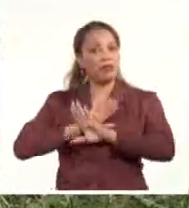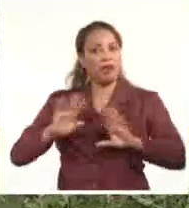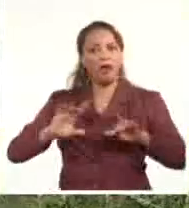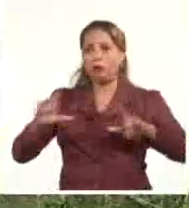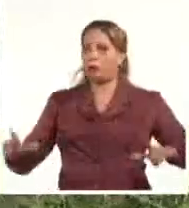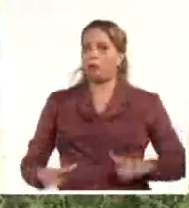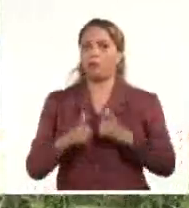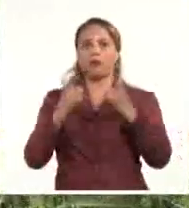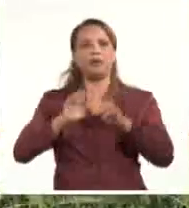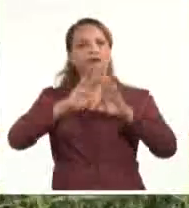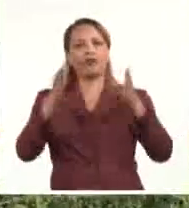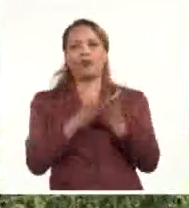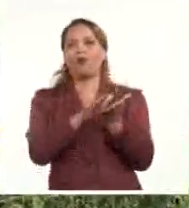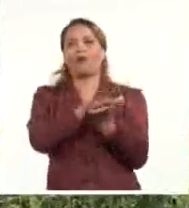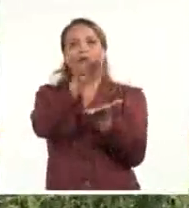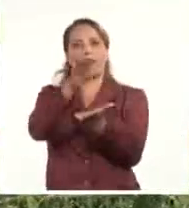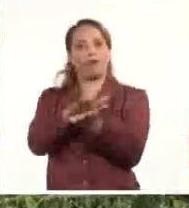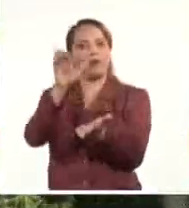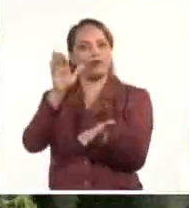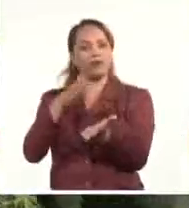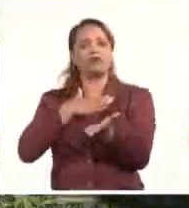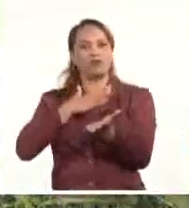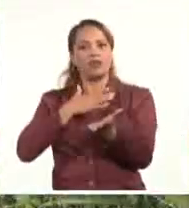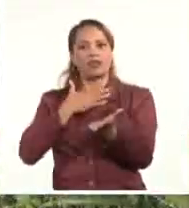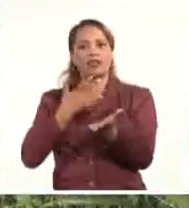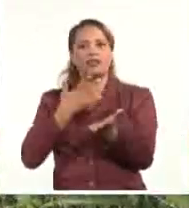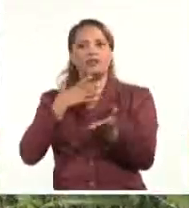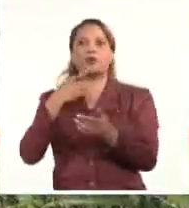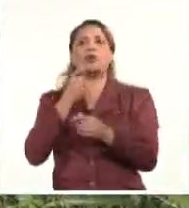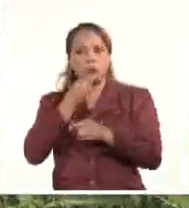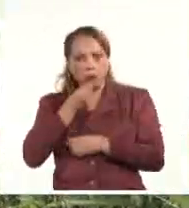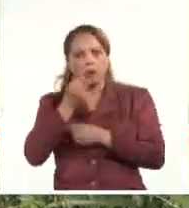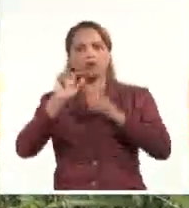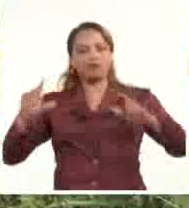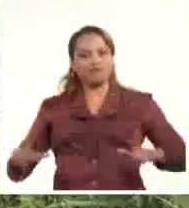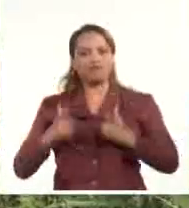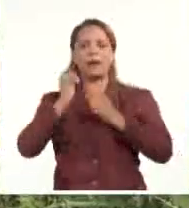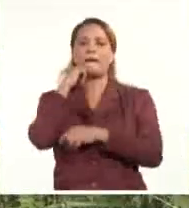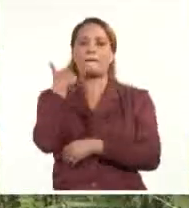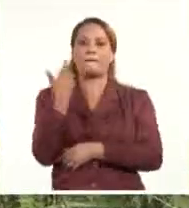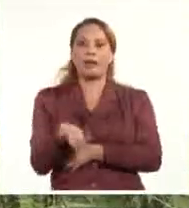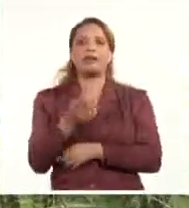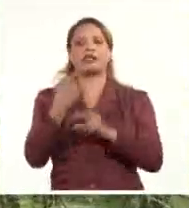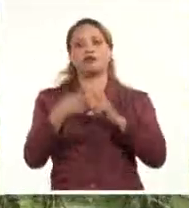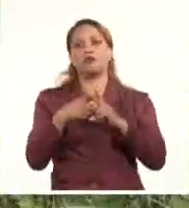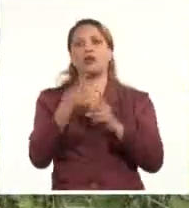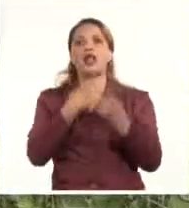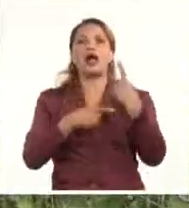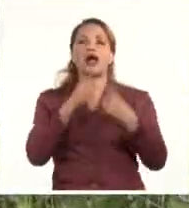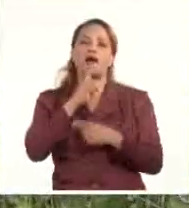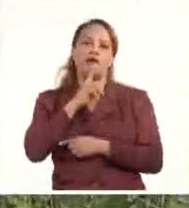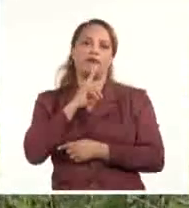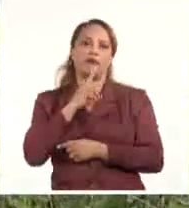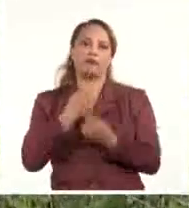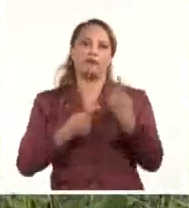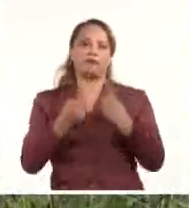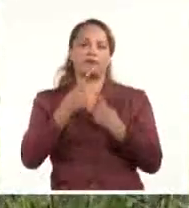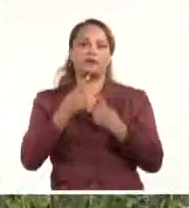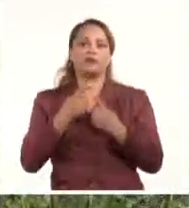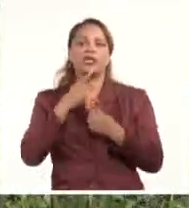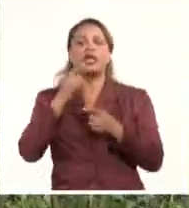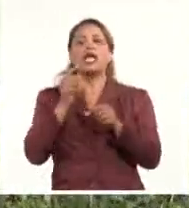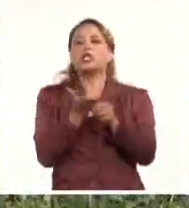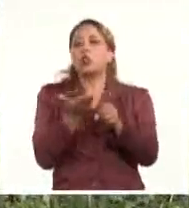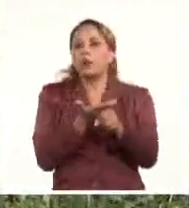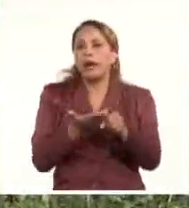los compromisos, y tengo para sobre cumplir, si puedo resolver un poquito de agua, sobre cumplir el tomate